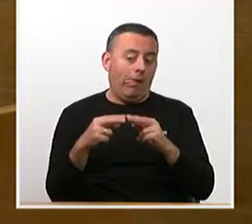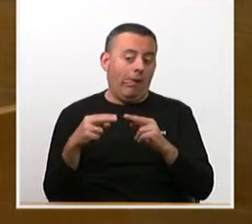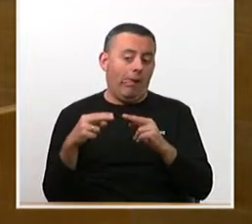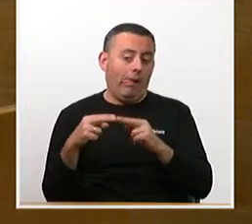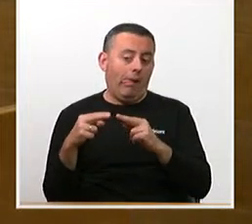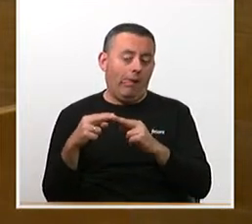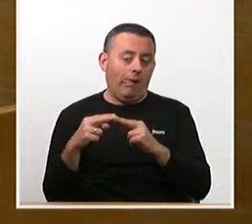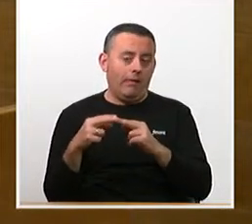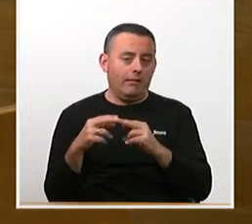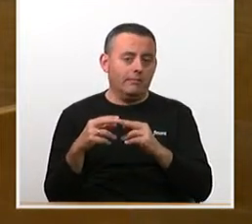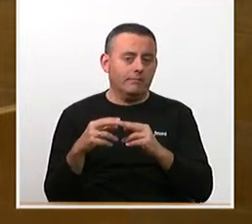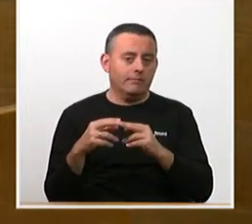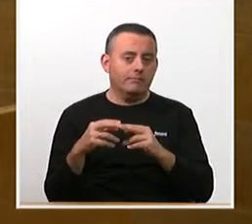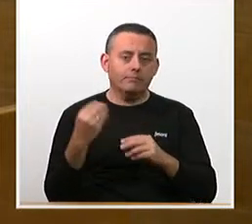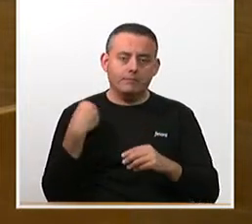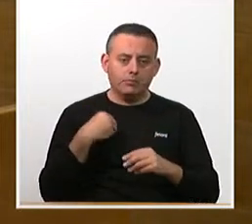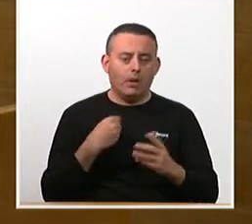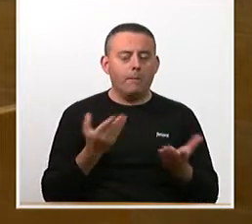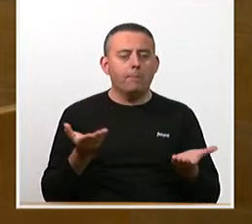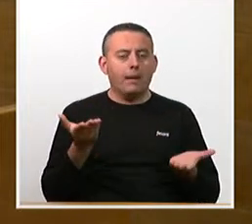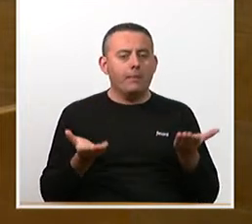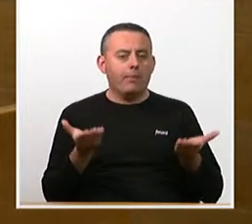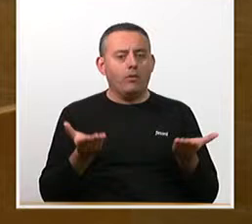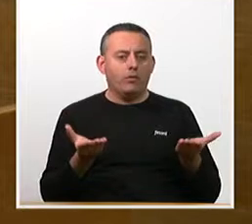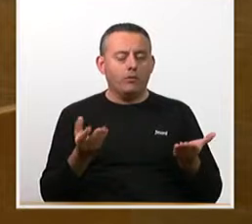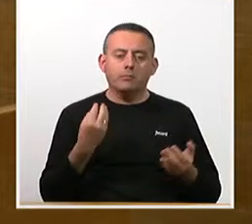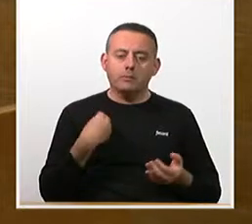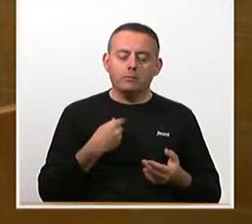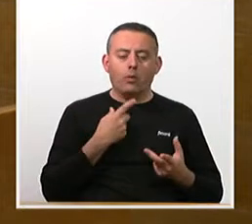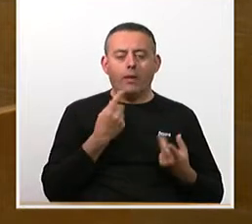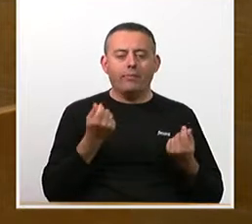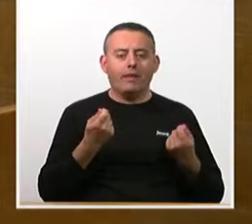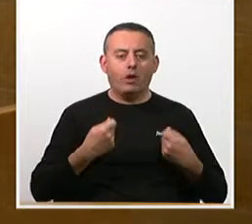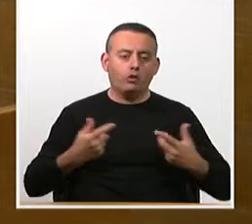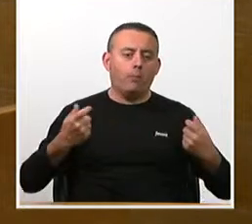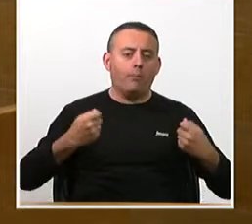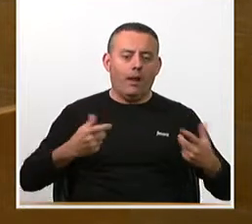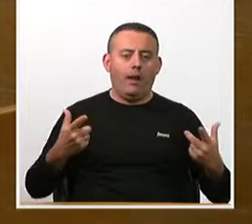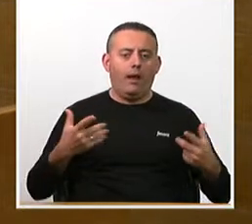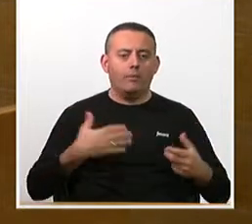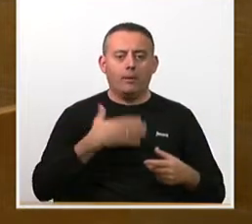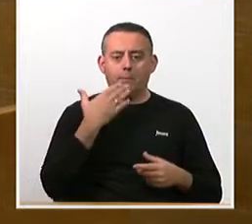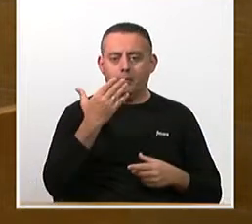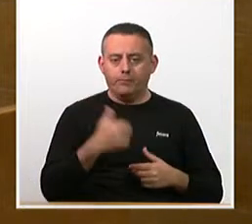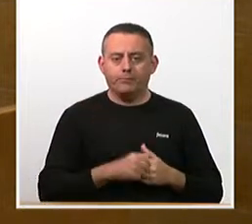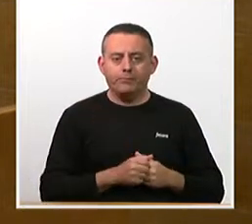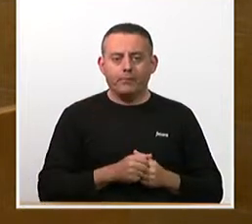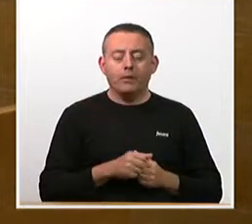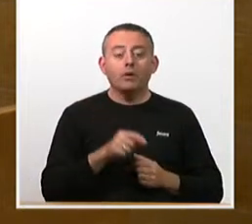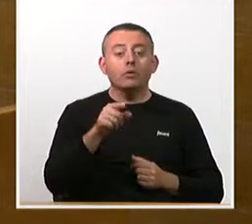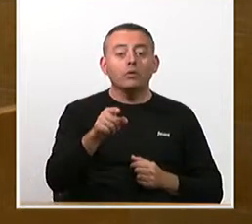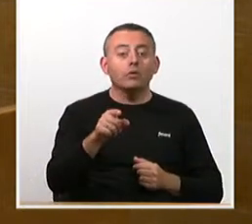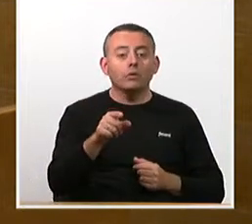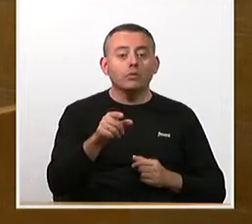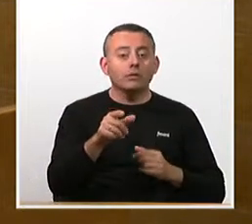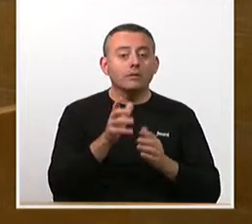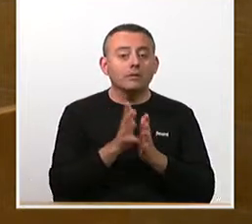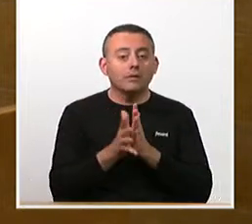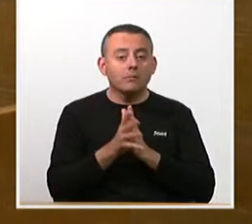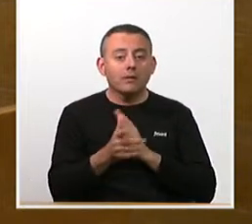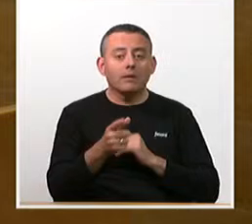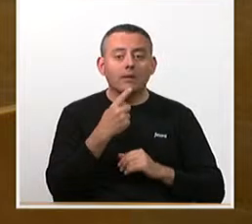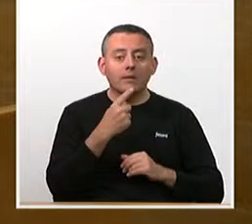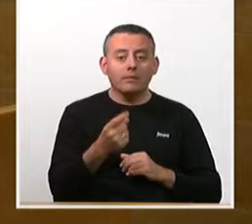aar la baremación es con que se puedan pagar alegremente los los Los sueldos ustedes por ejemplo en el Spy fuster eh Solo se